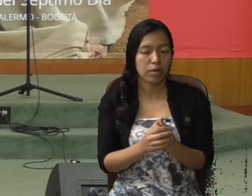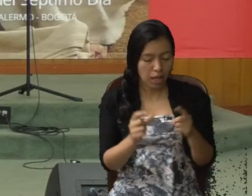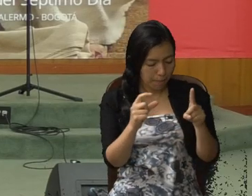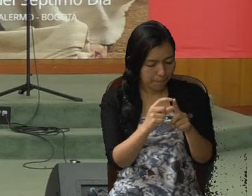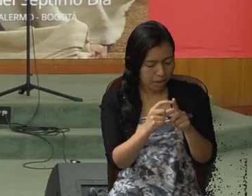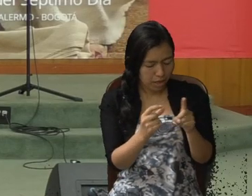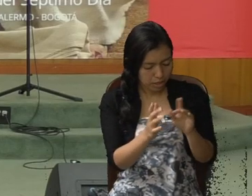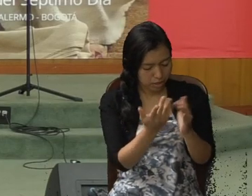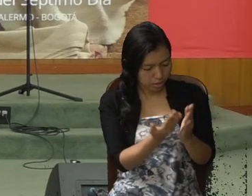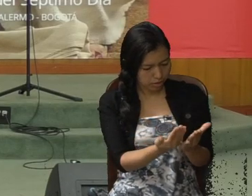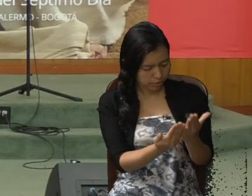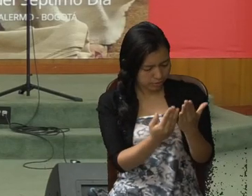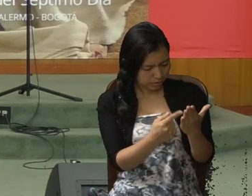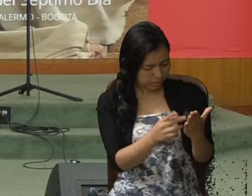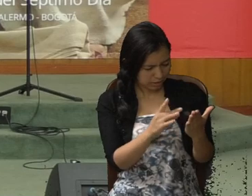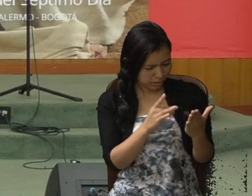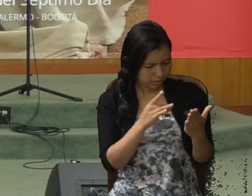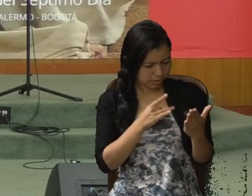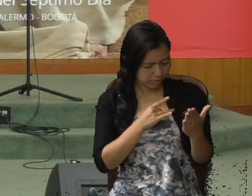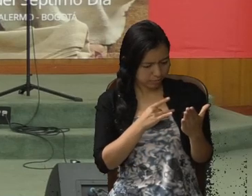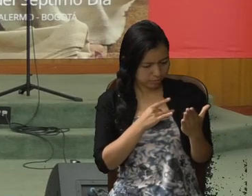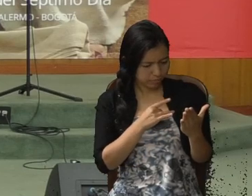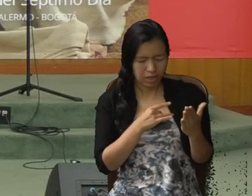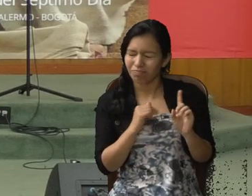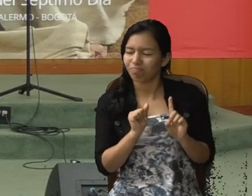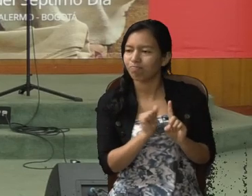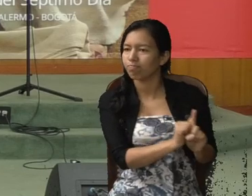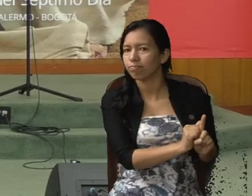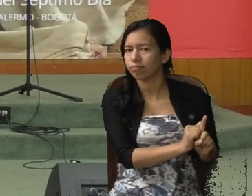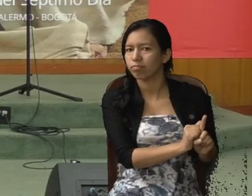Dios, ha tocado a tu corazón y tú lo has rechazado?